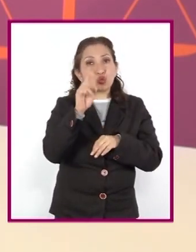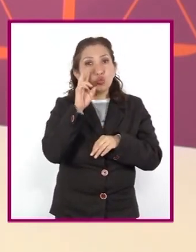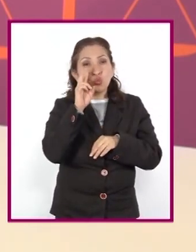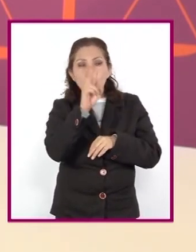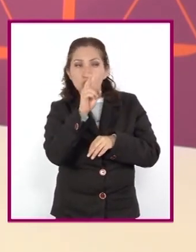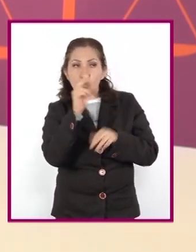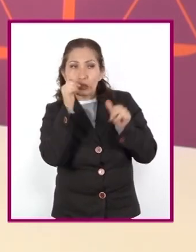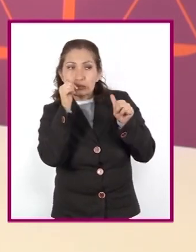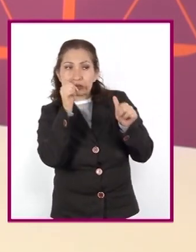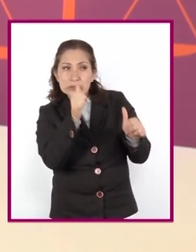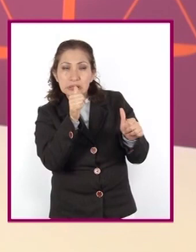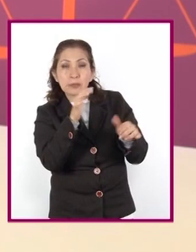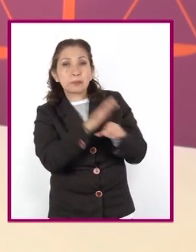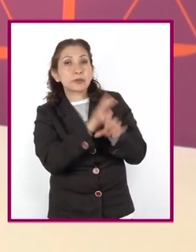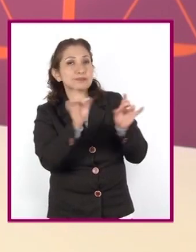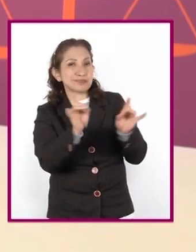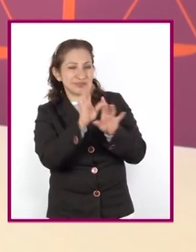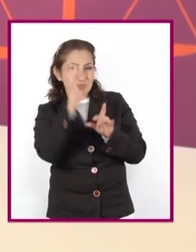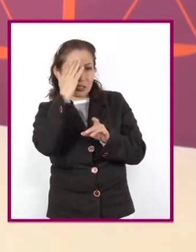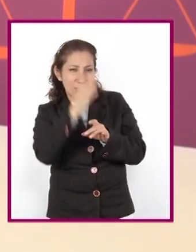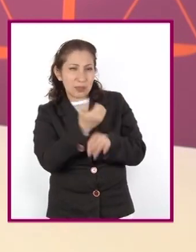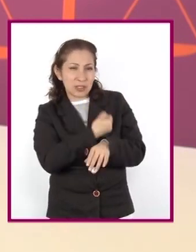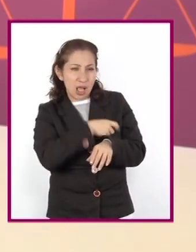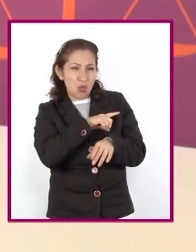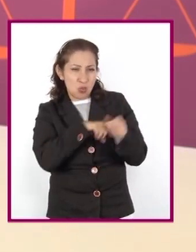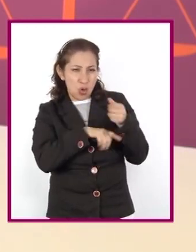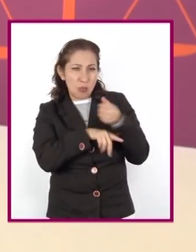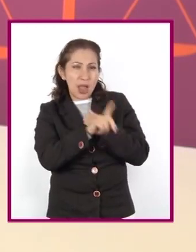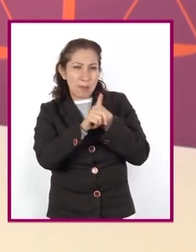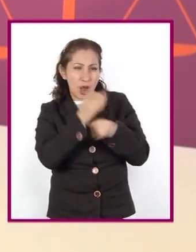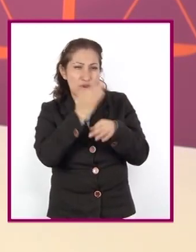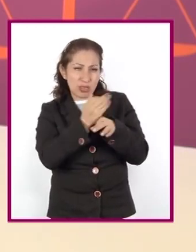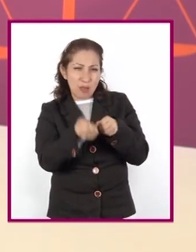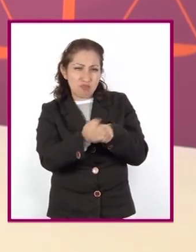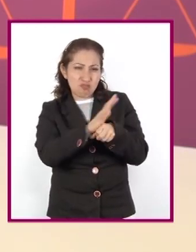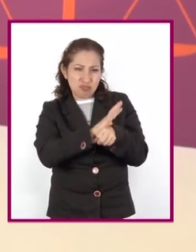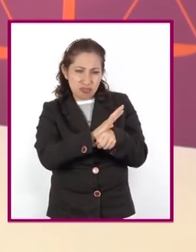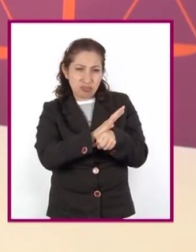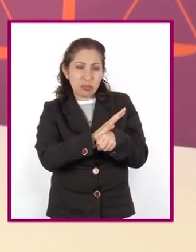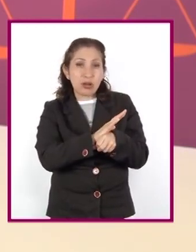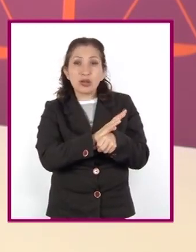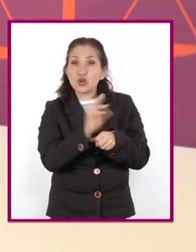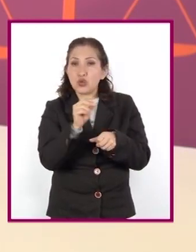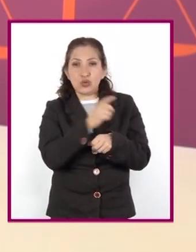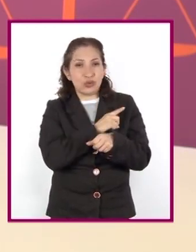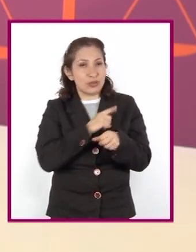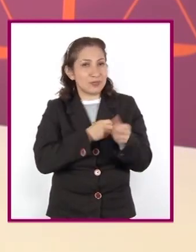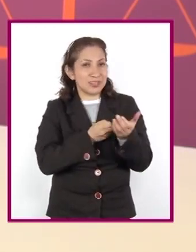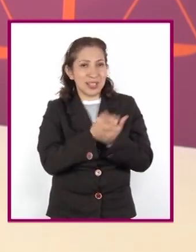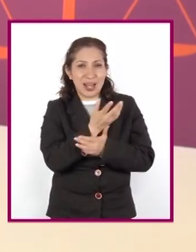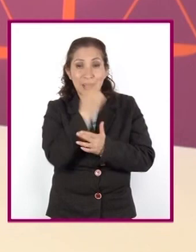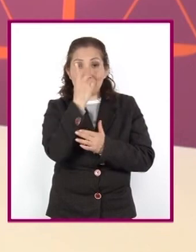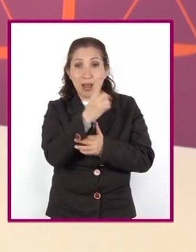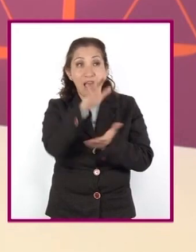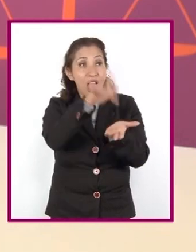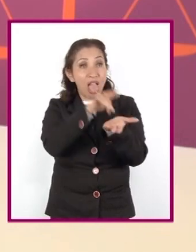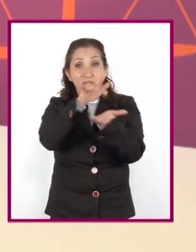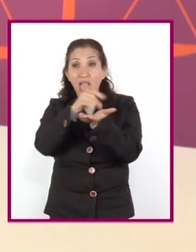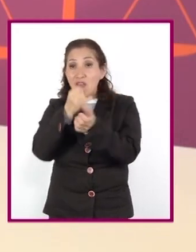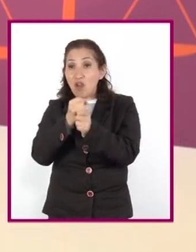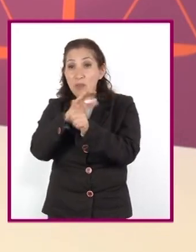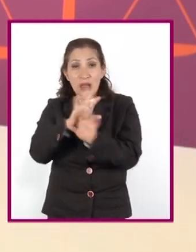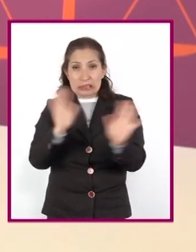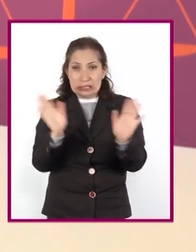consideren que debido a la situación sanitaria que estamos viviendo, no es conveniente salir a recabar